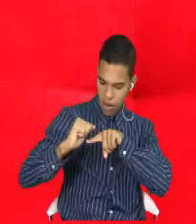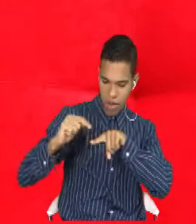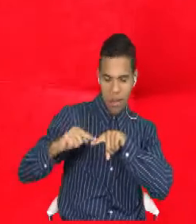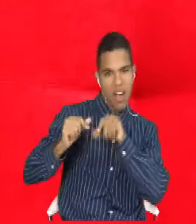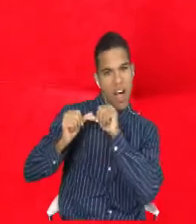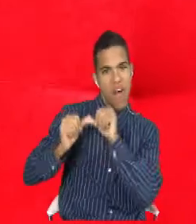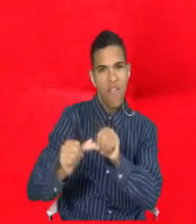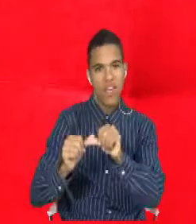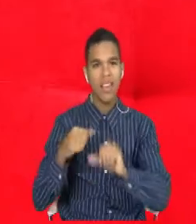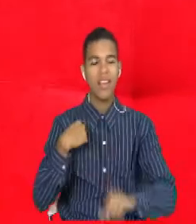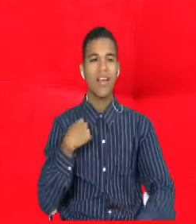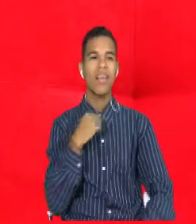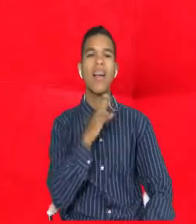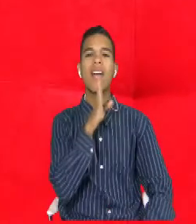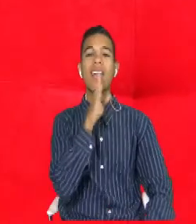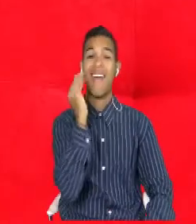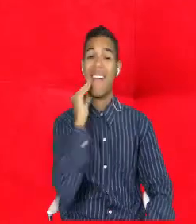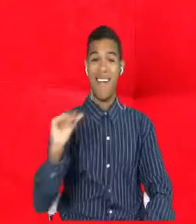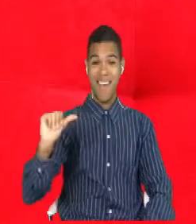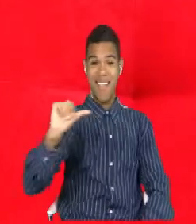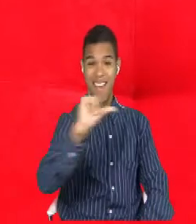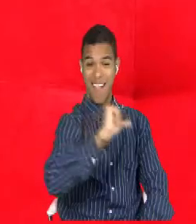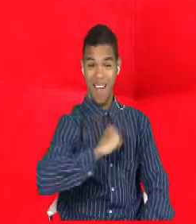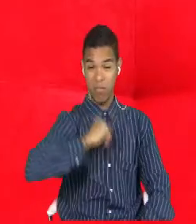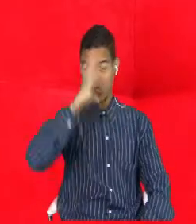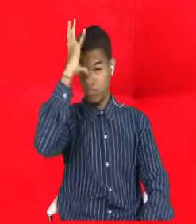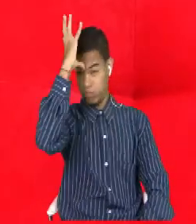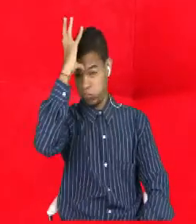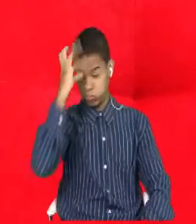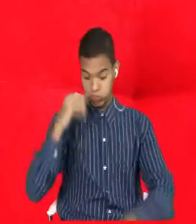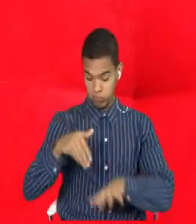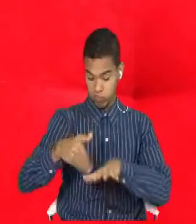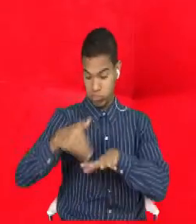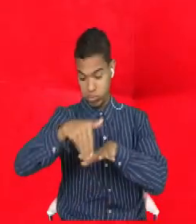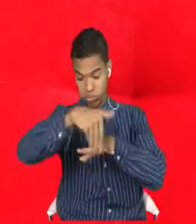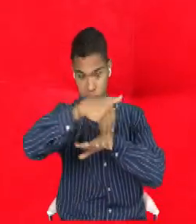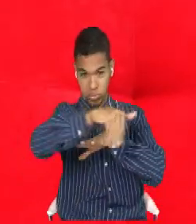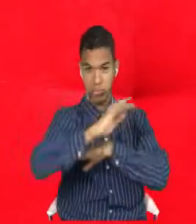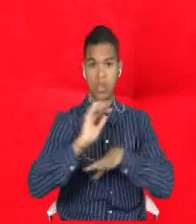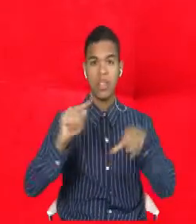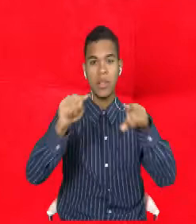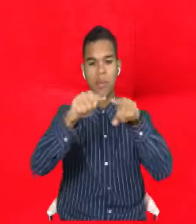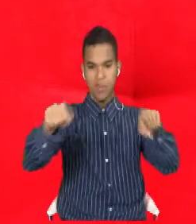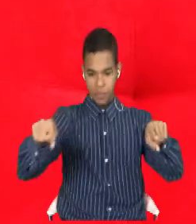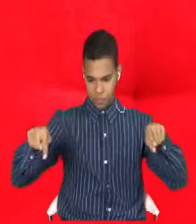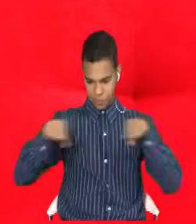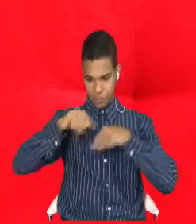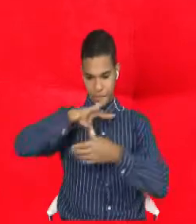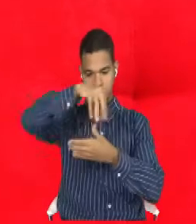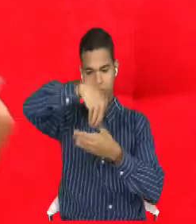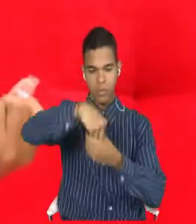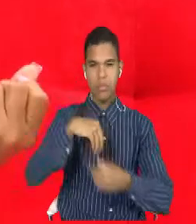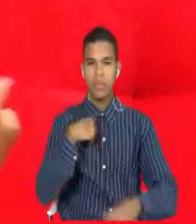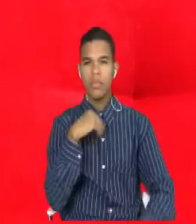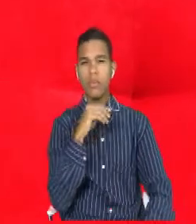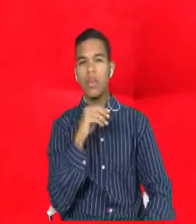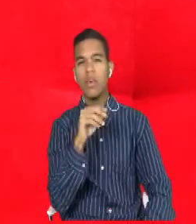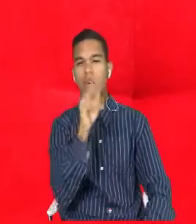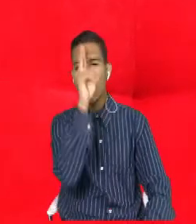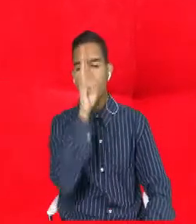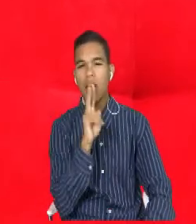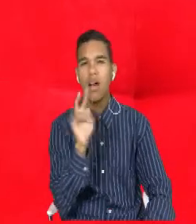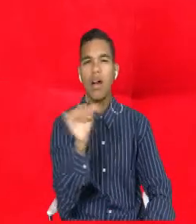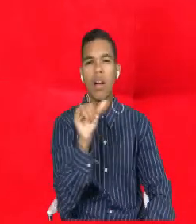manicuristas, que de hecho son expertas, y en el sitio hacemos pues como un diagnóstico sobre la uña que tú tienes, si